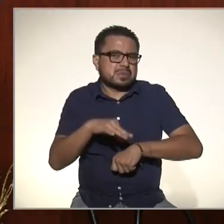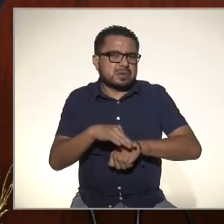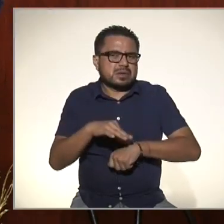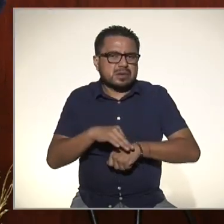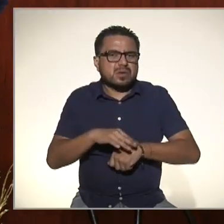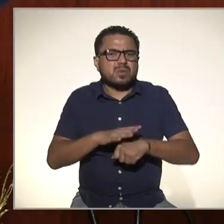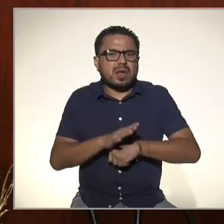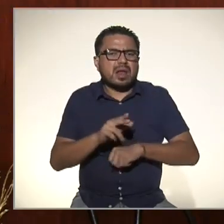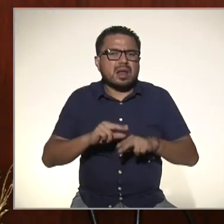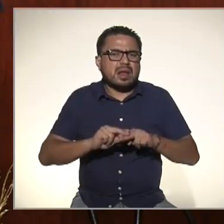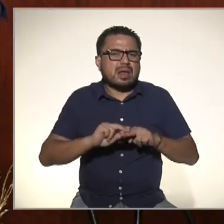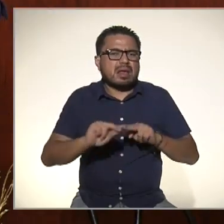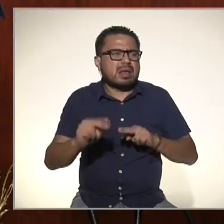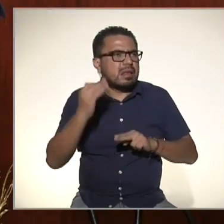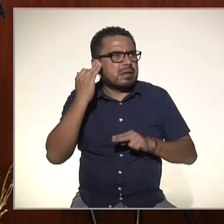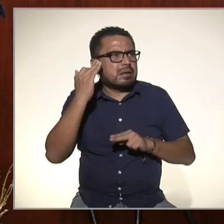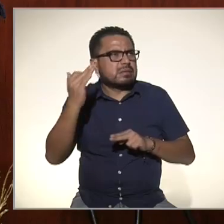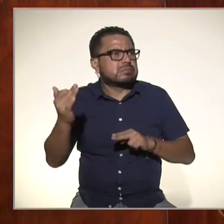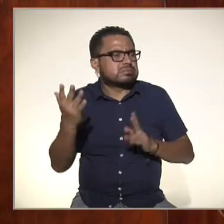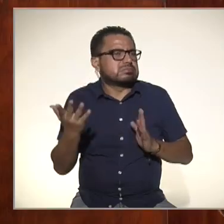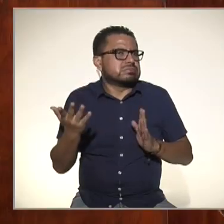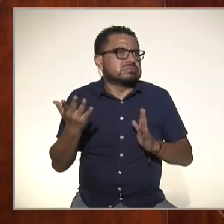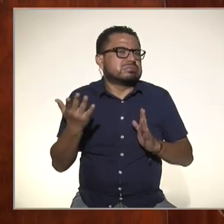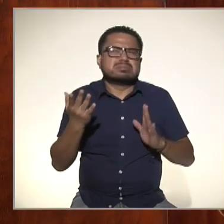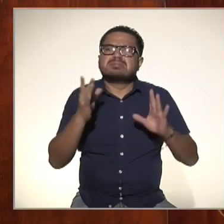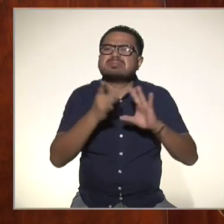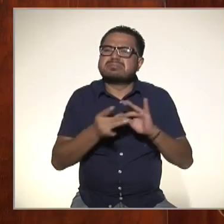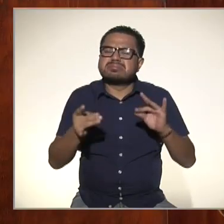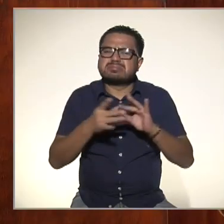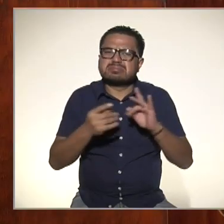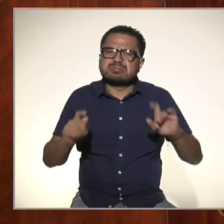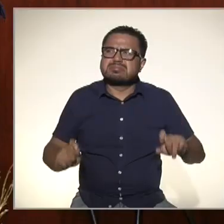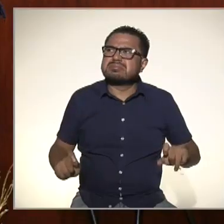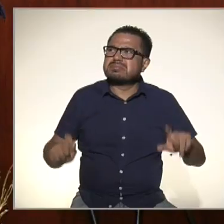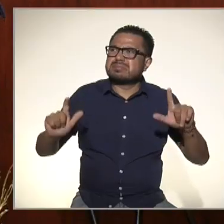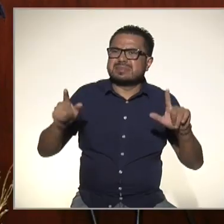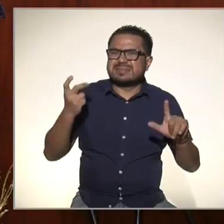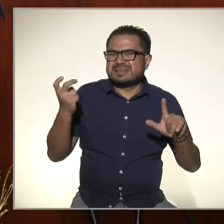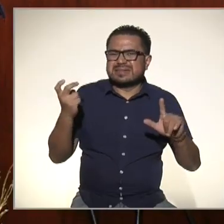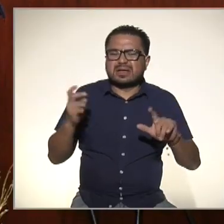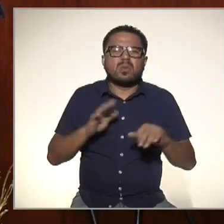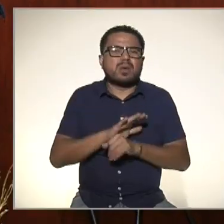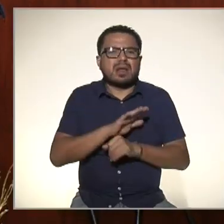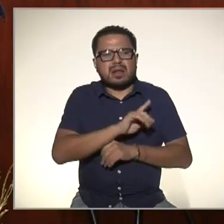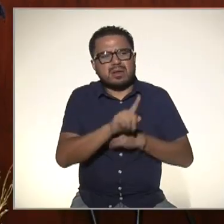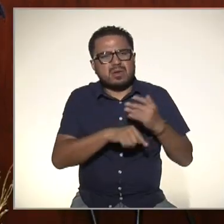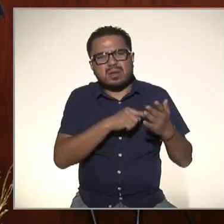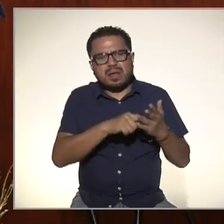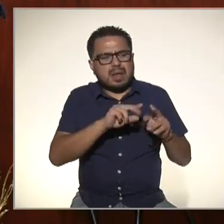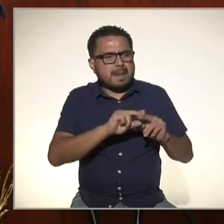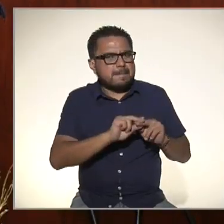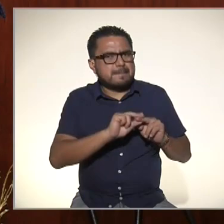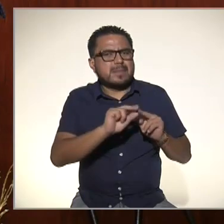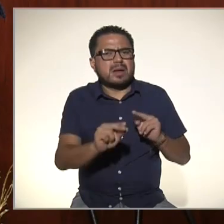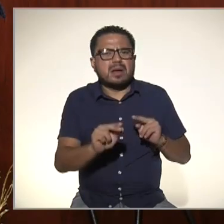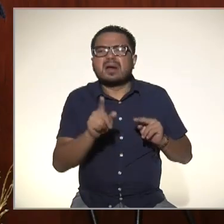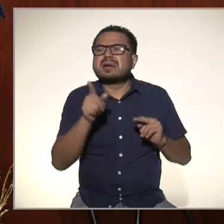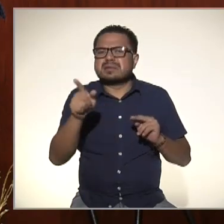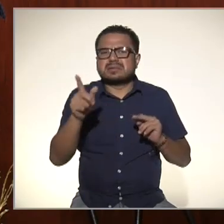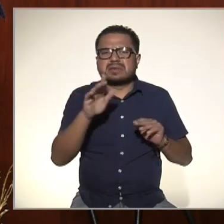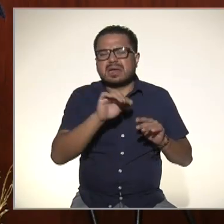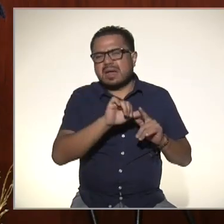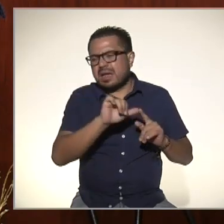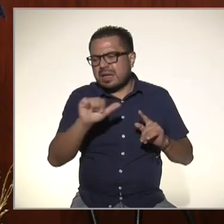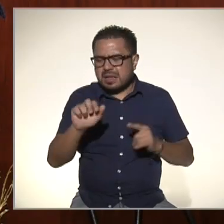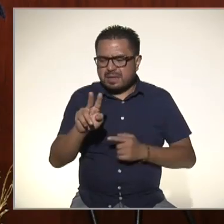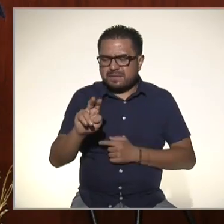la eyaculación retrógrada, que se comentó en alguna de las cápsulas, que es esta situación de que en lugar de que salga el semen, se va hacia la